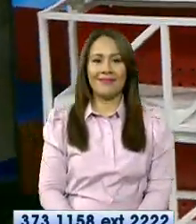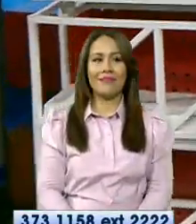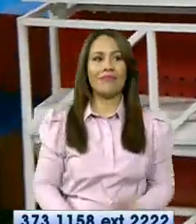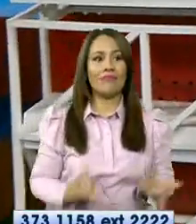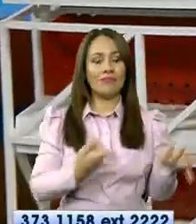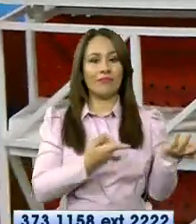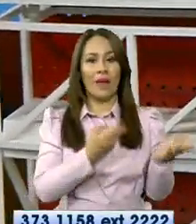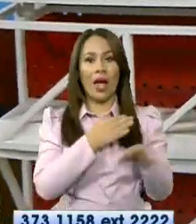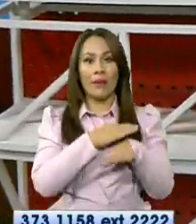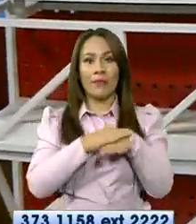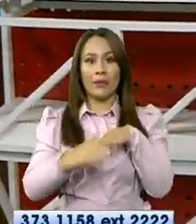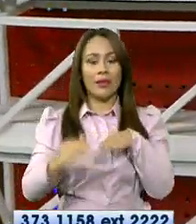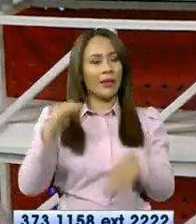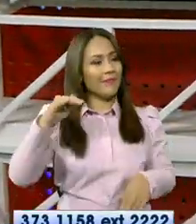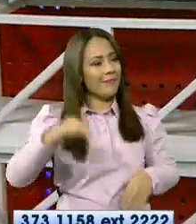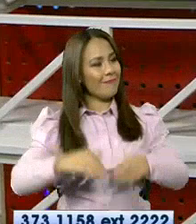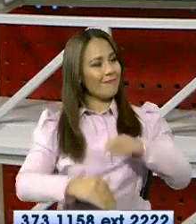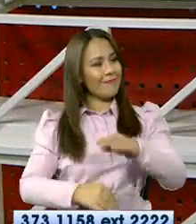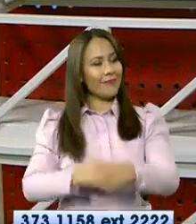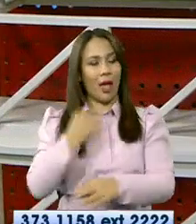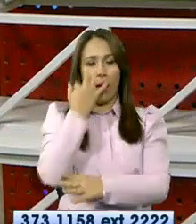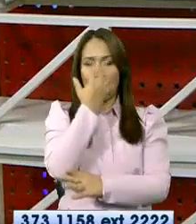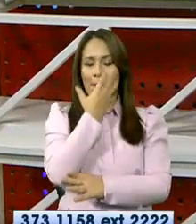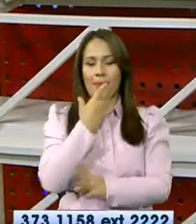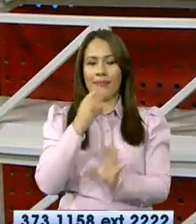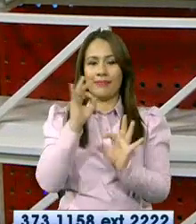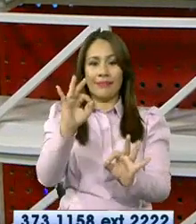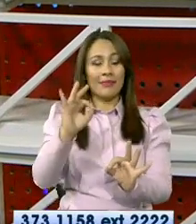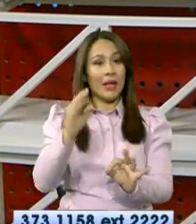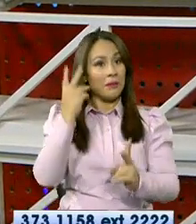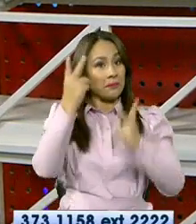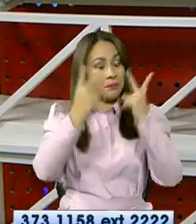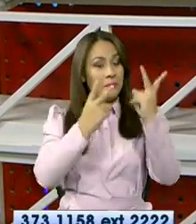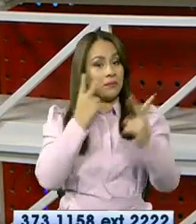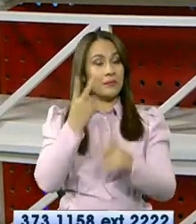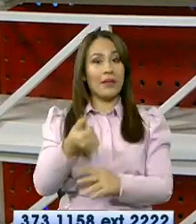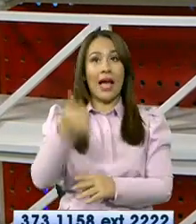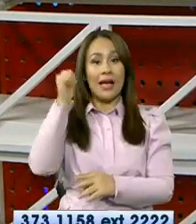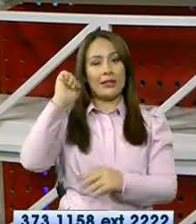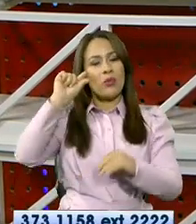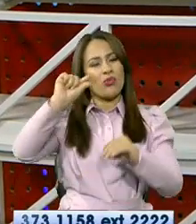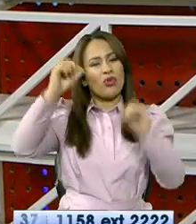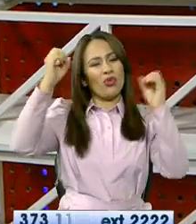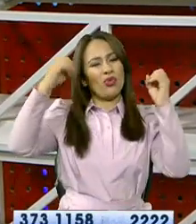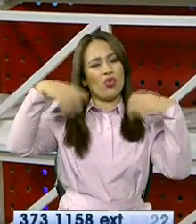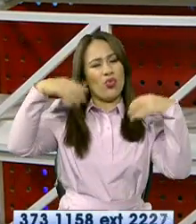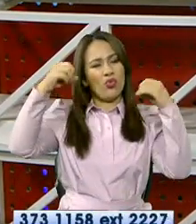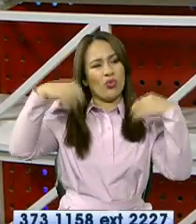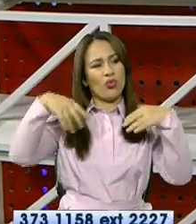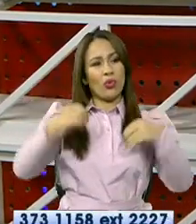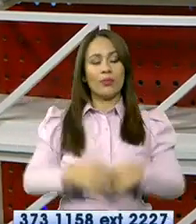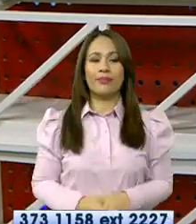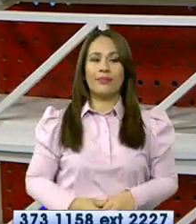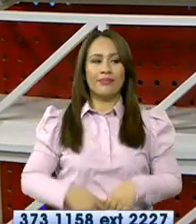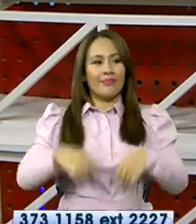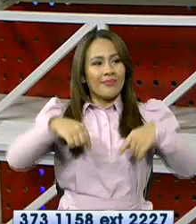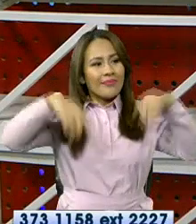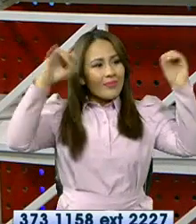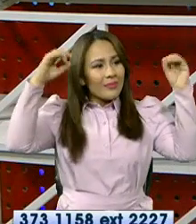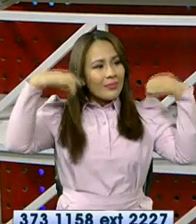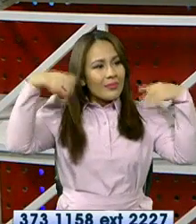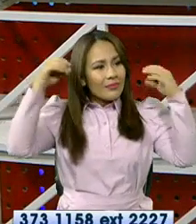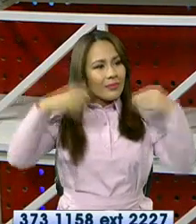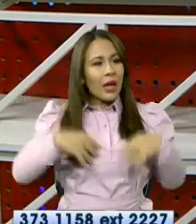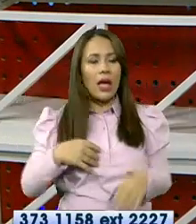Invita al viaje, se parece. Claro. Bonito. Y ahora dicen que va a estar. Anoche llovió, ¿ah? Sí. Este invierno ya me tiende,